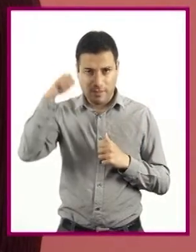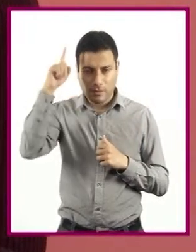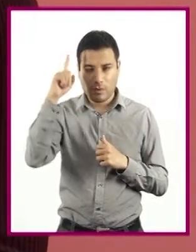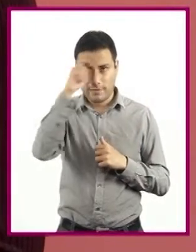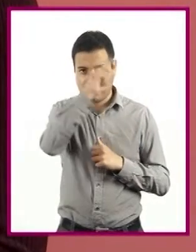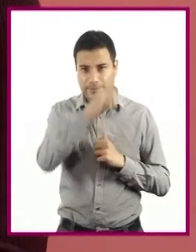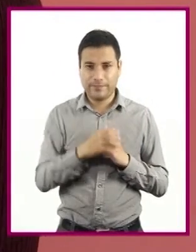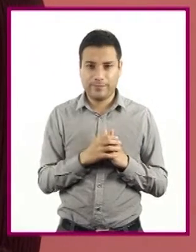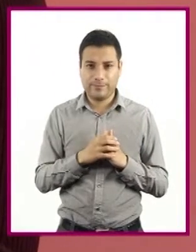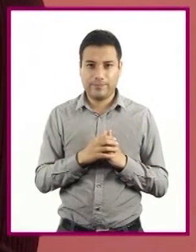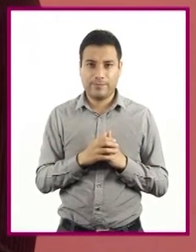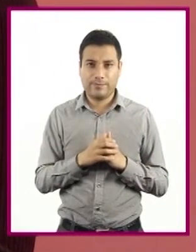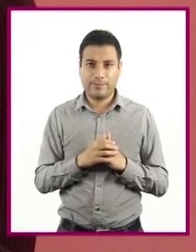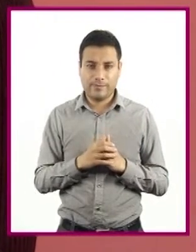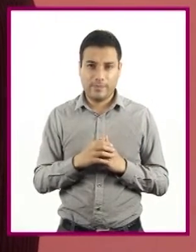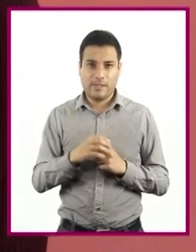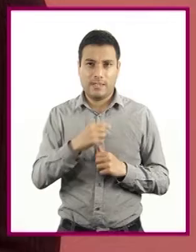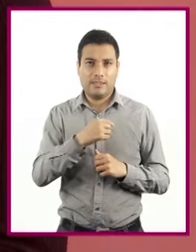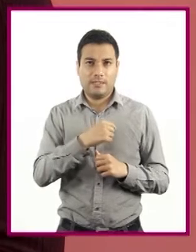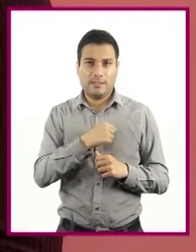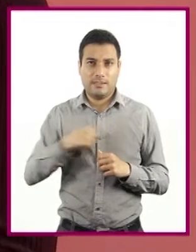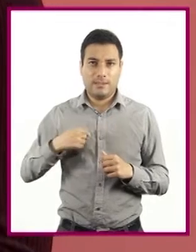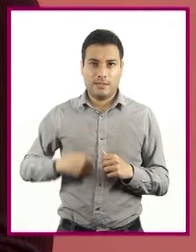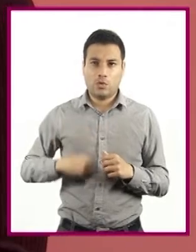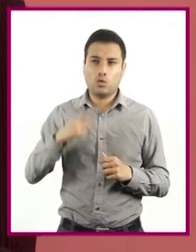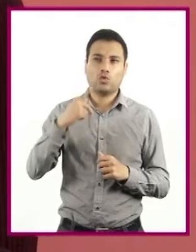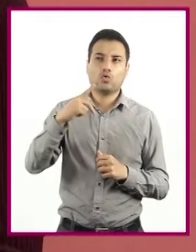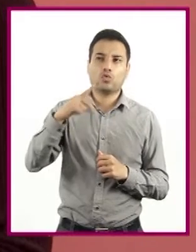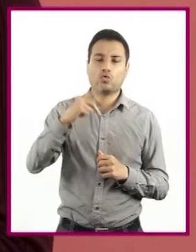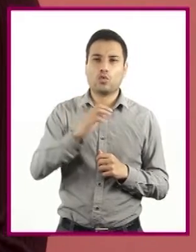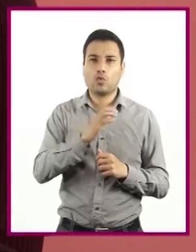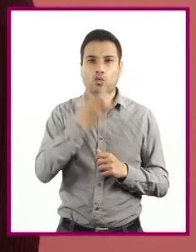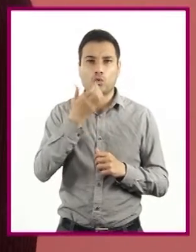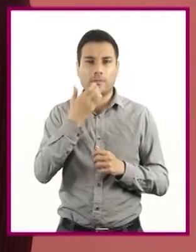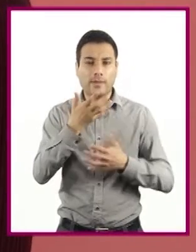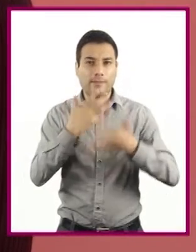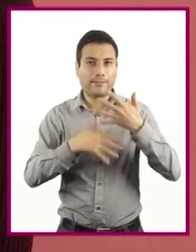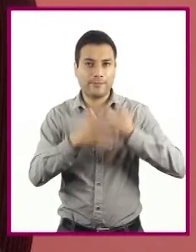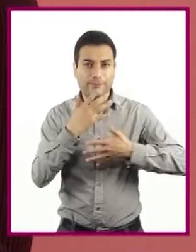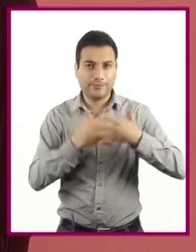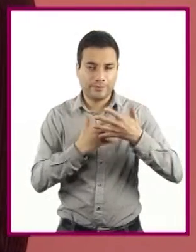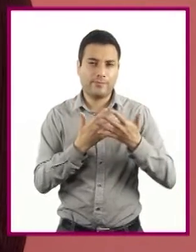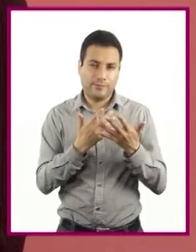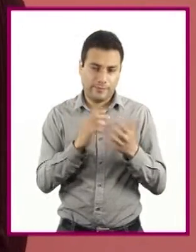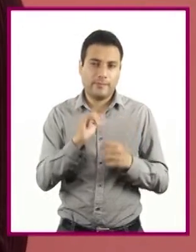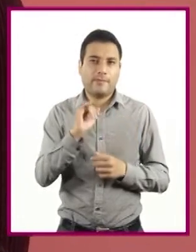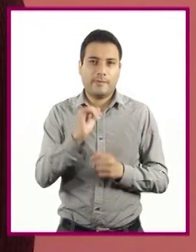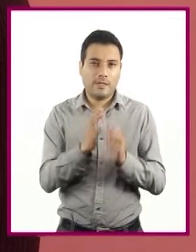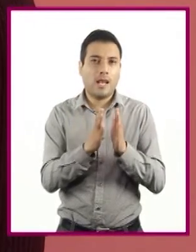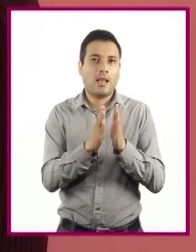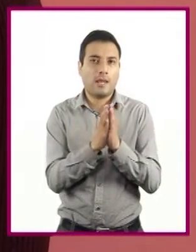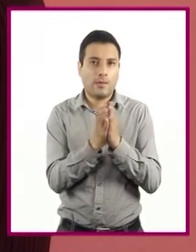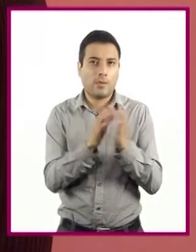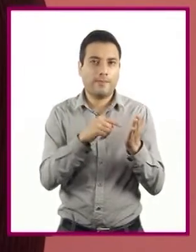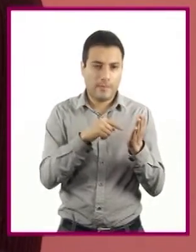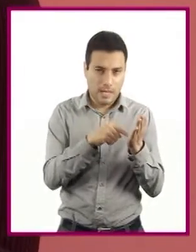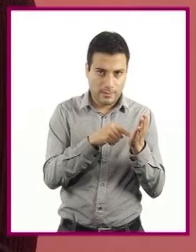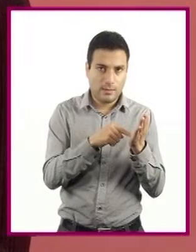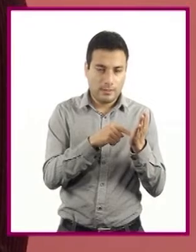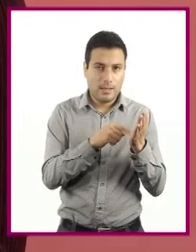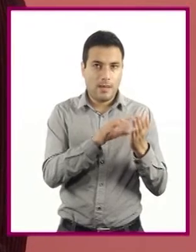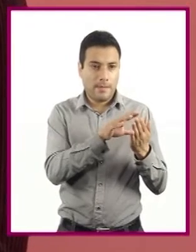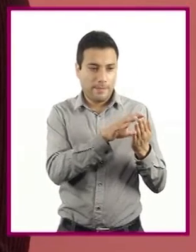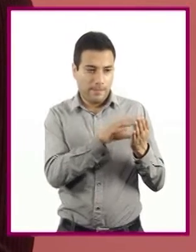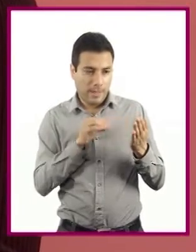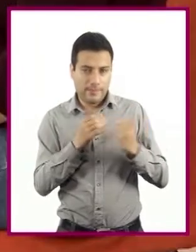Los proverbios clásicos de China suelen ser mucho más específicos porque sí provienen de fuentes escritas muy antiguas y por